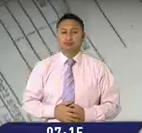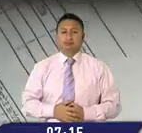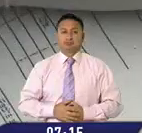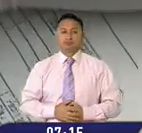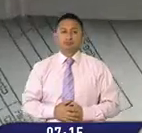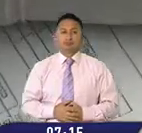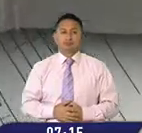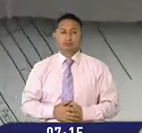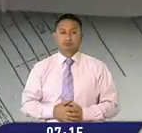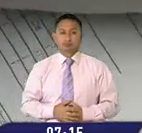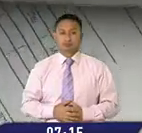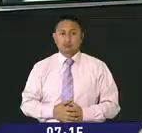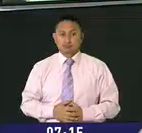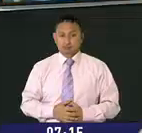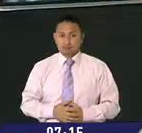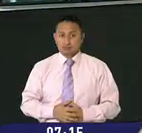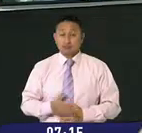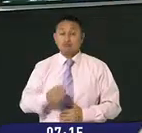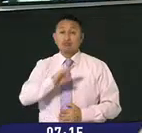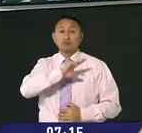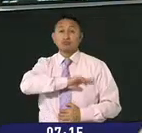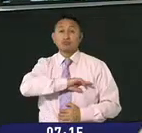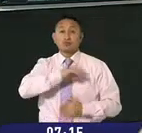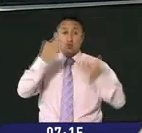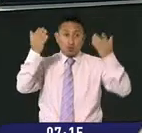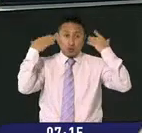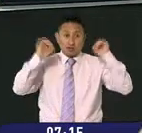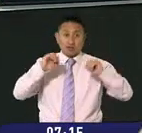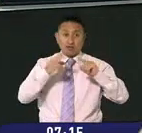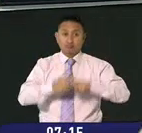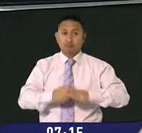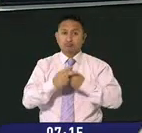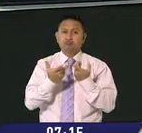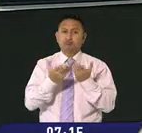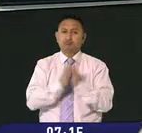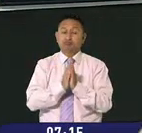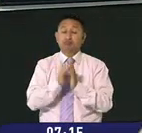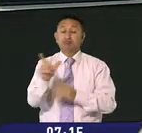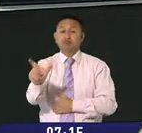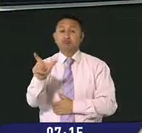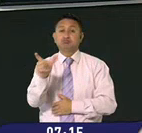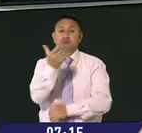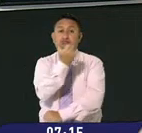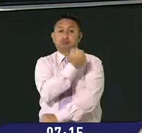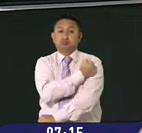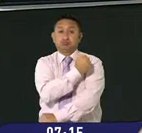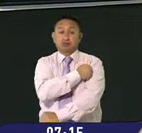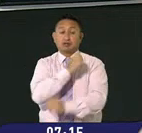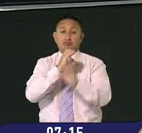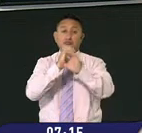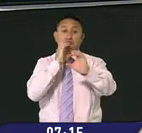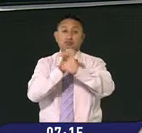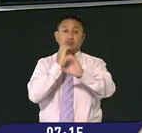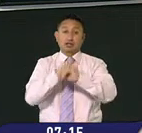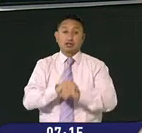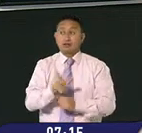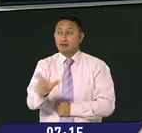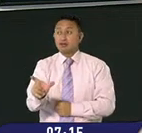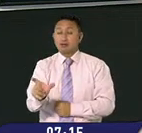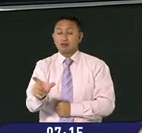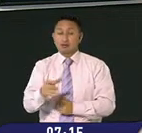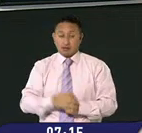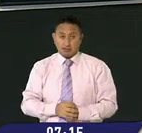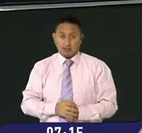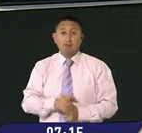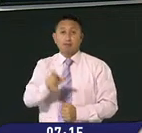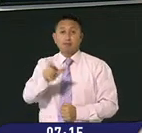Y el municipio de Guayaquil empezará a solicitar carnet de vacunación en las paradas de los buses urbanos. Personal de revisión de